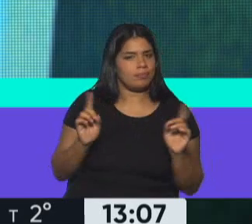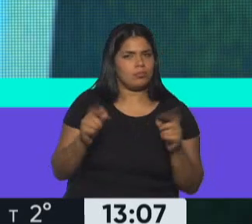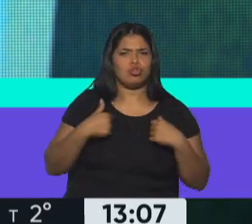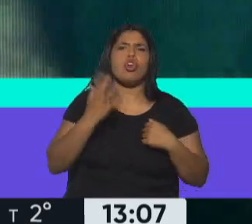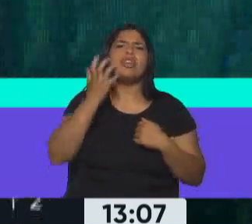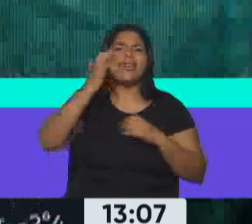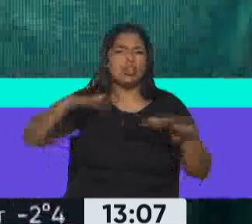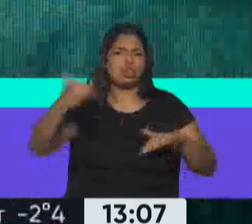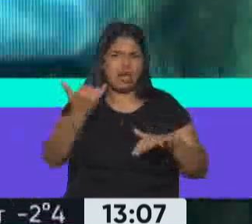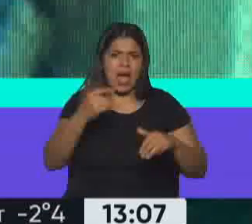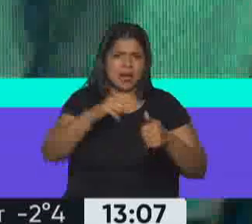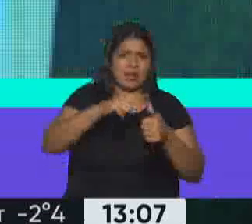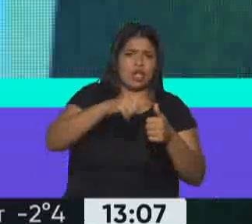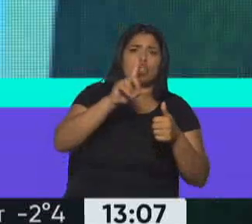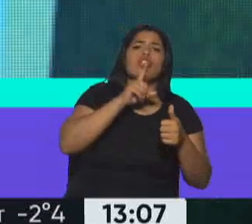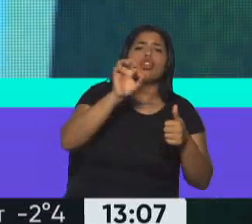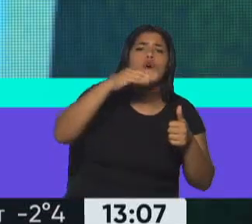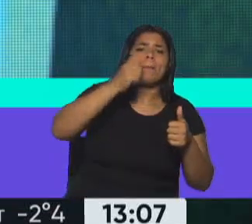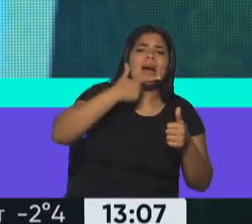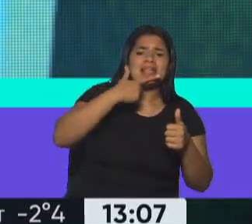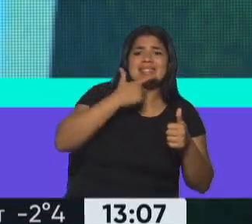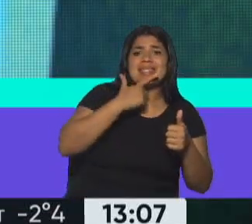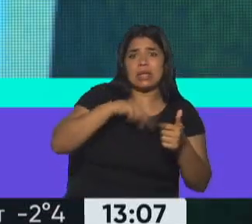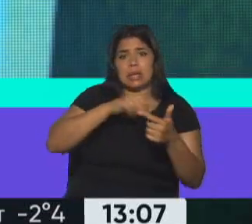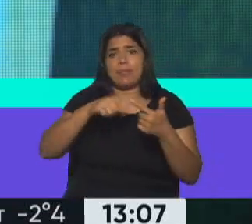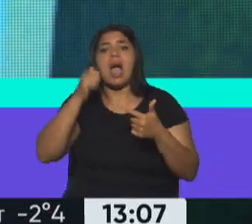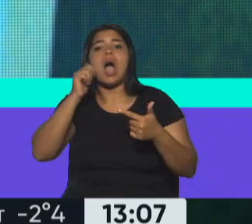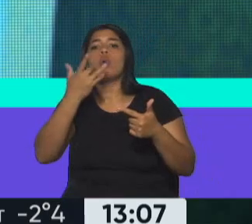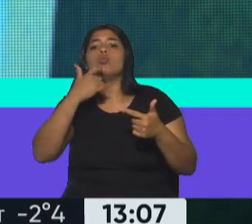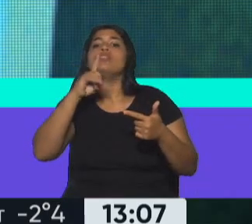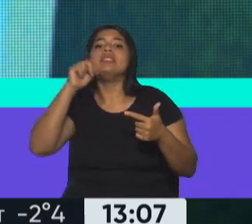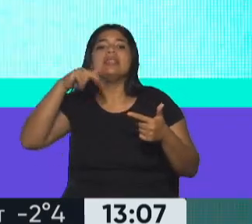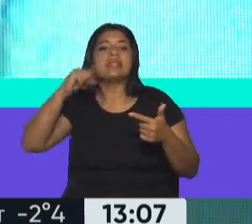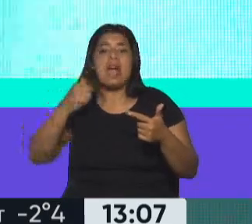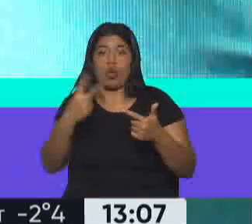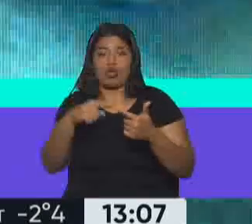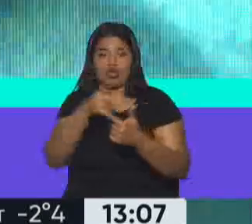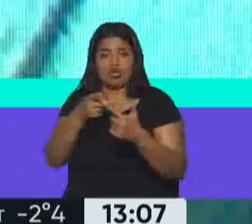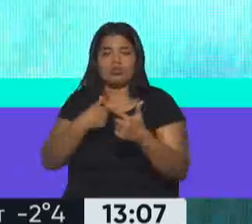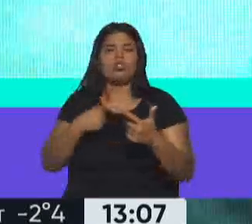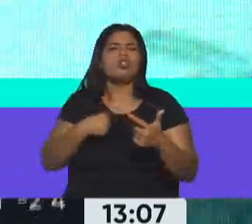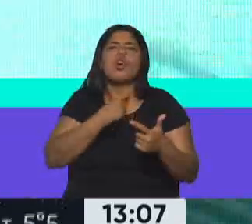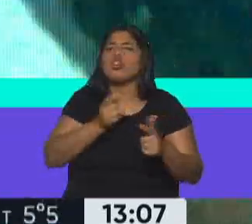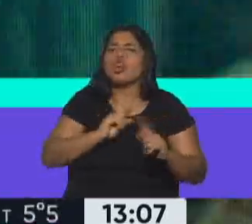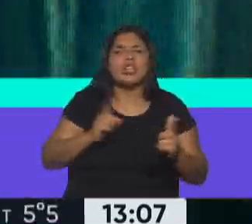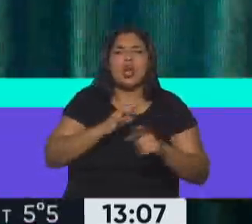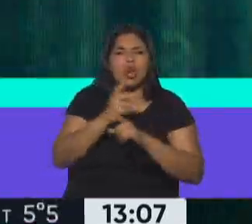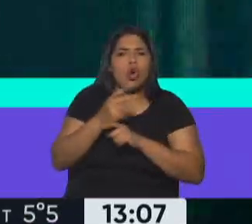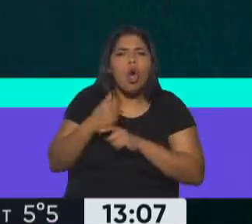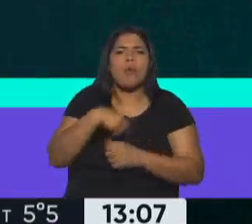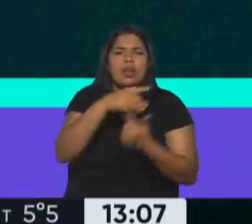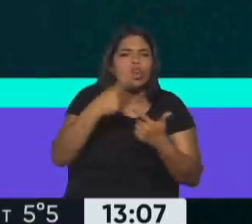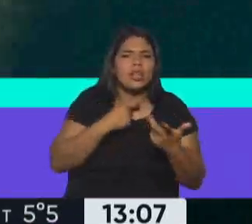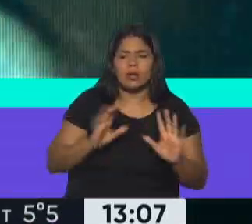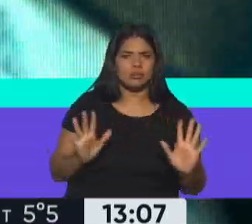y agustina de 2 y la verdad tiro de caminar libres que no nos ataquen que no los roben si yo pero también discursos efectivos de la policía